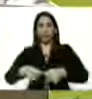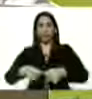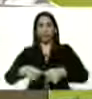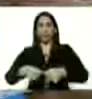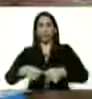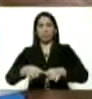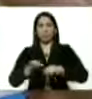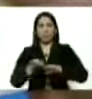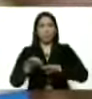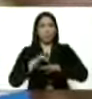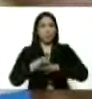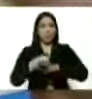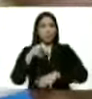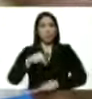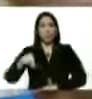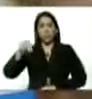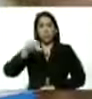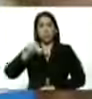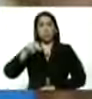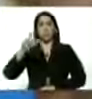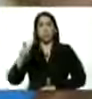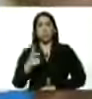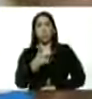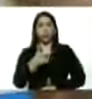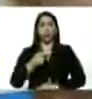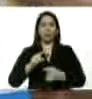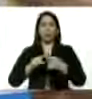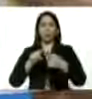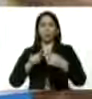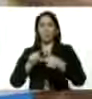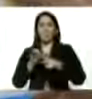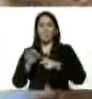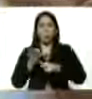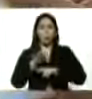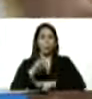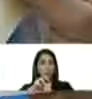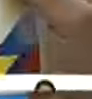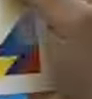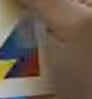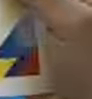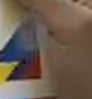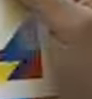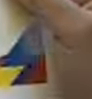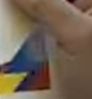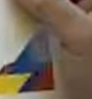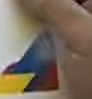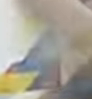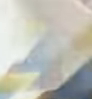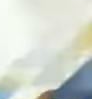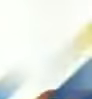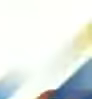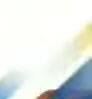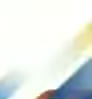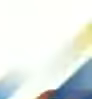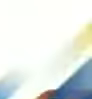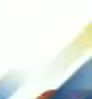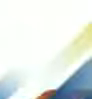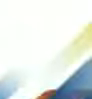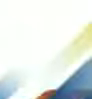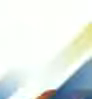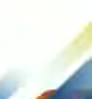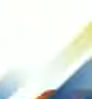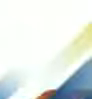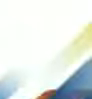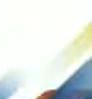en los municipios del norte, el municipio Guajira, el municipio Mara y en el municipio del sur del estado,